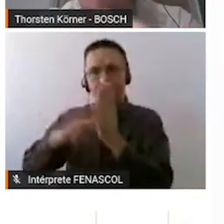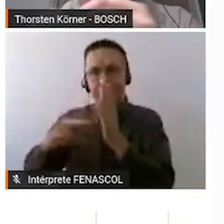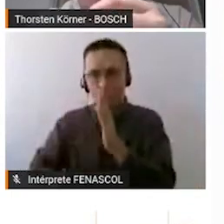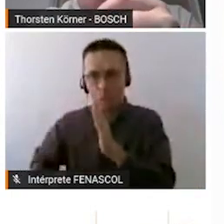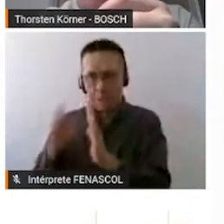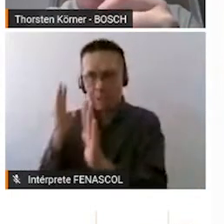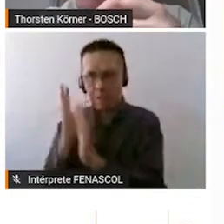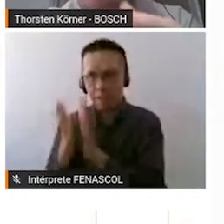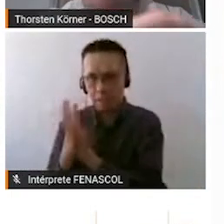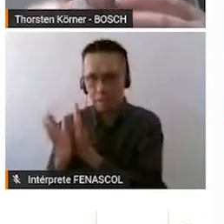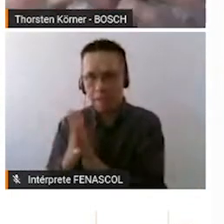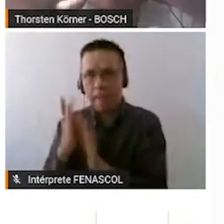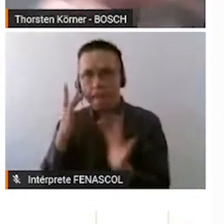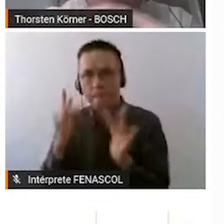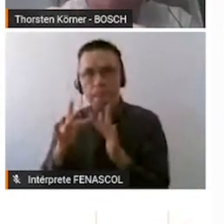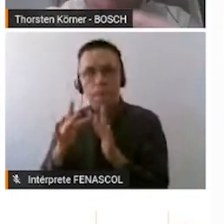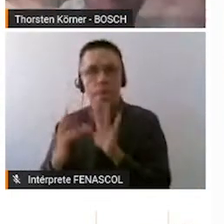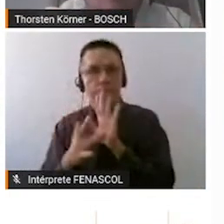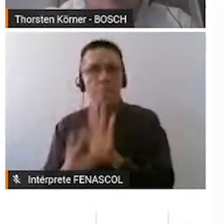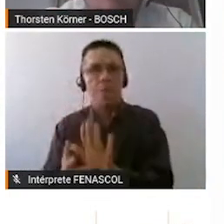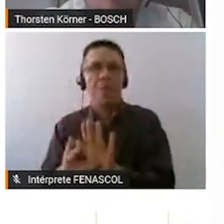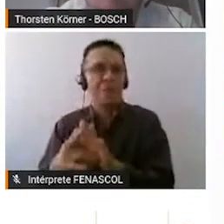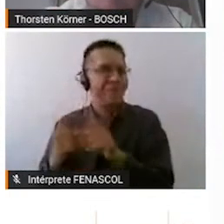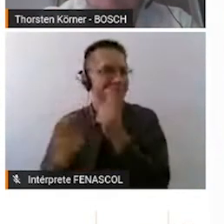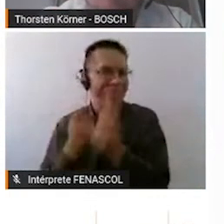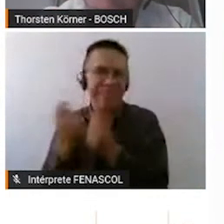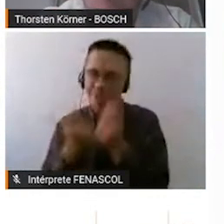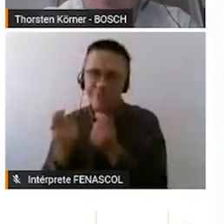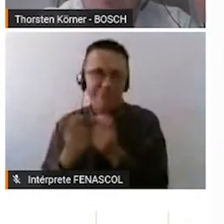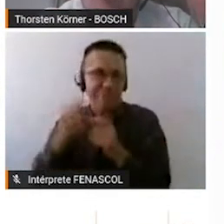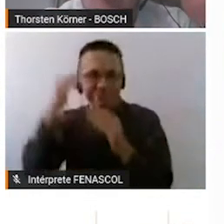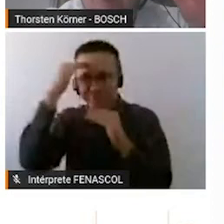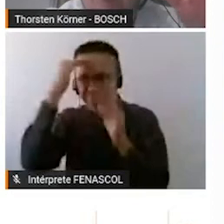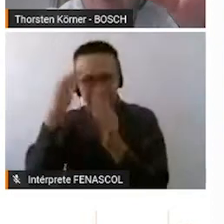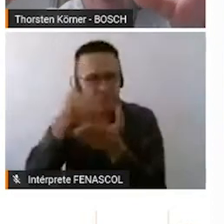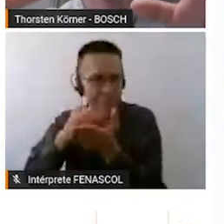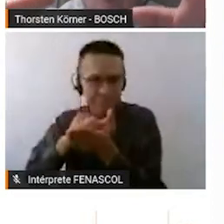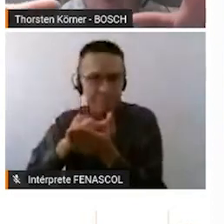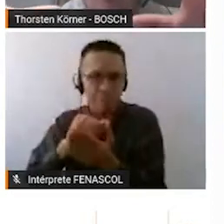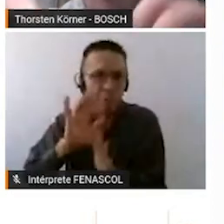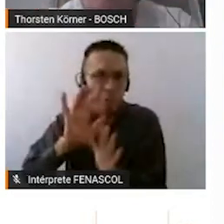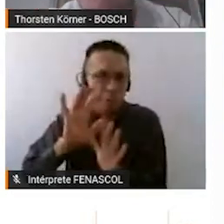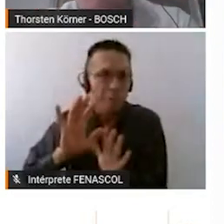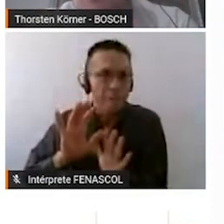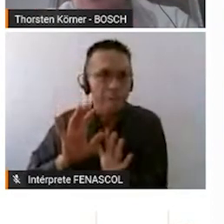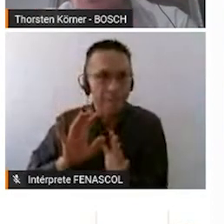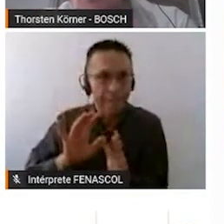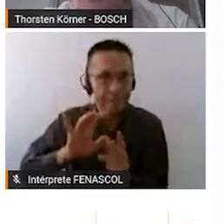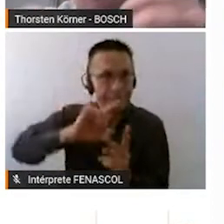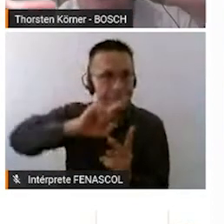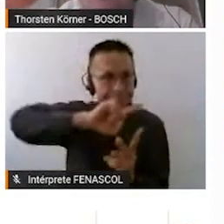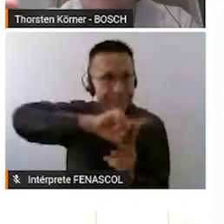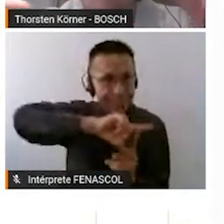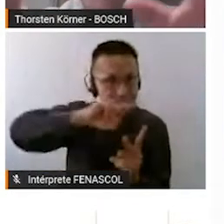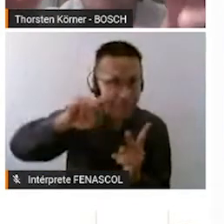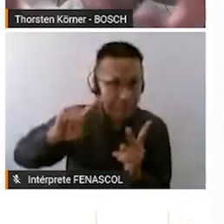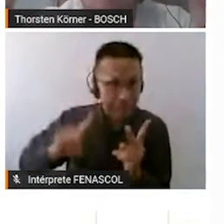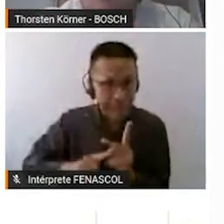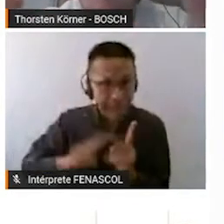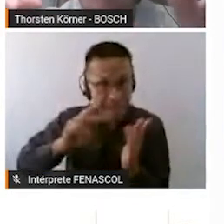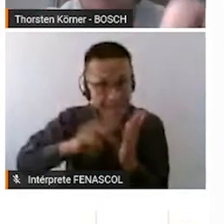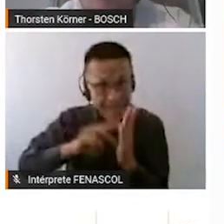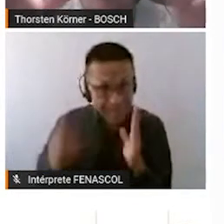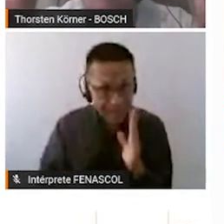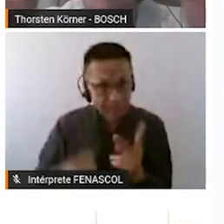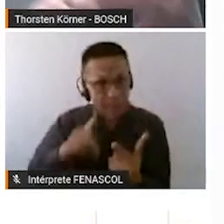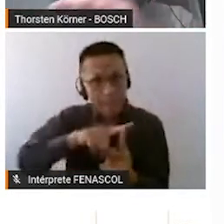sus modelos de negocio propios y sus paradigmas. Estas dos tecnologías convergen y